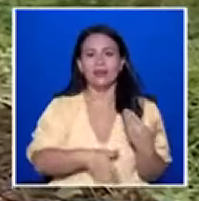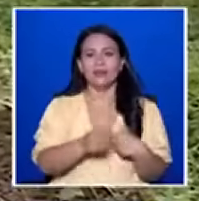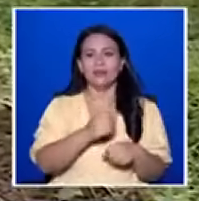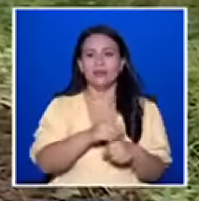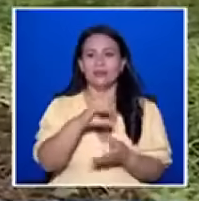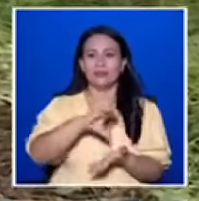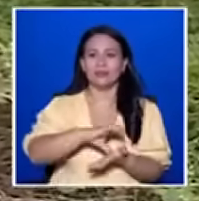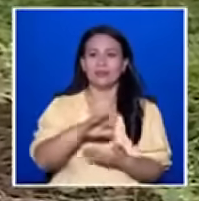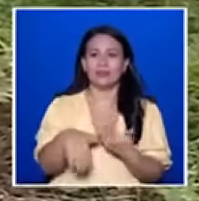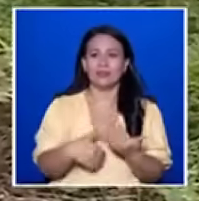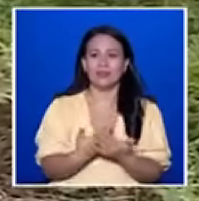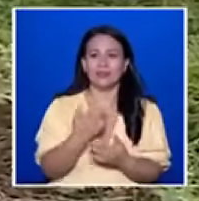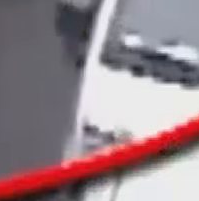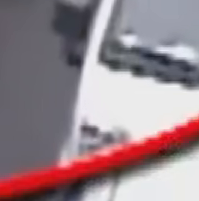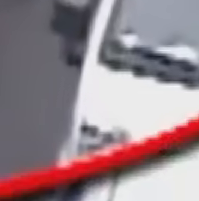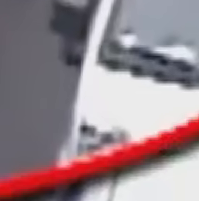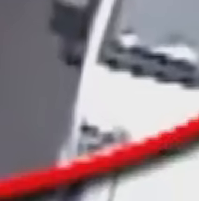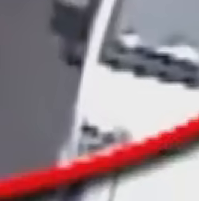ciudad de Guayaquil.